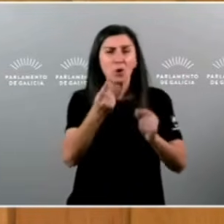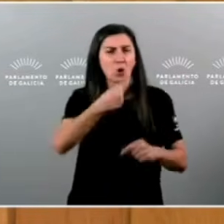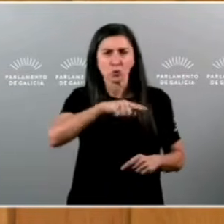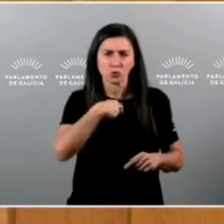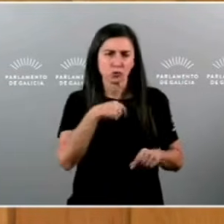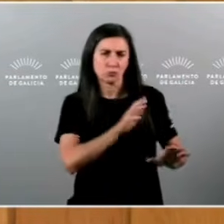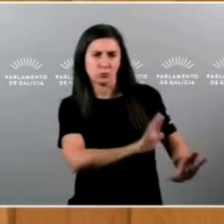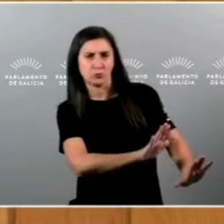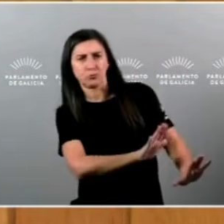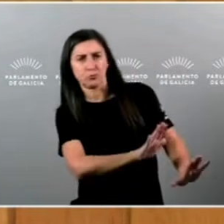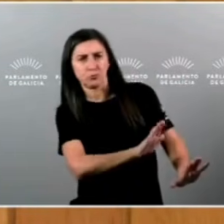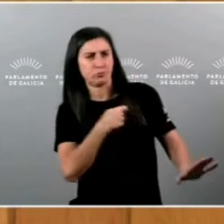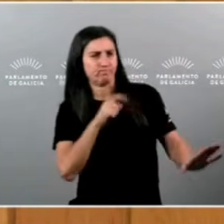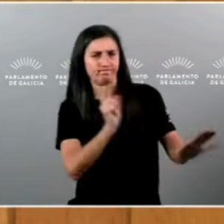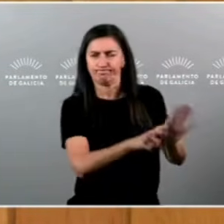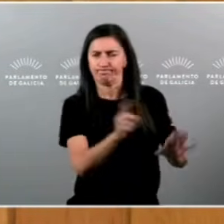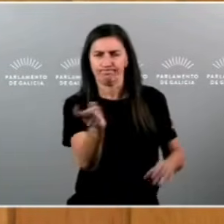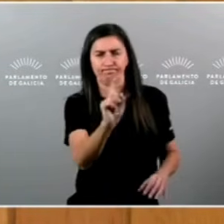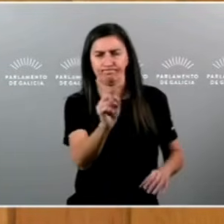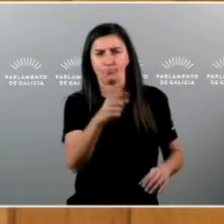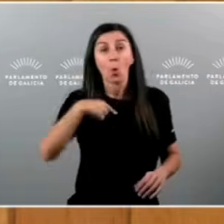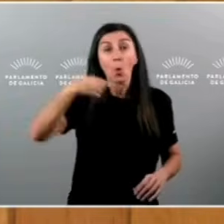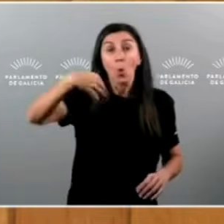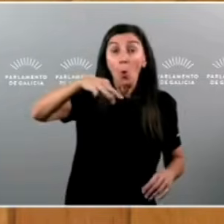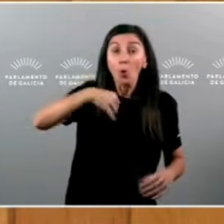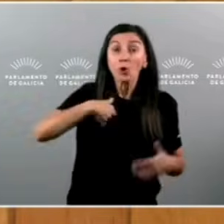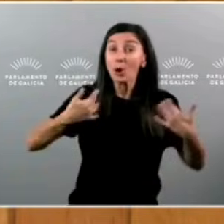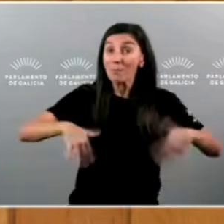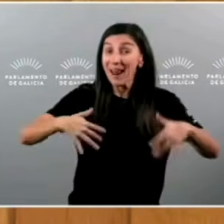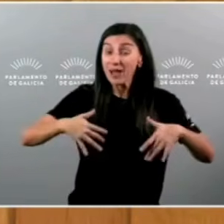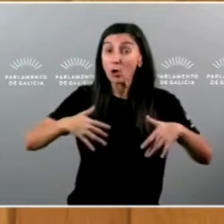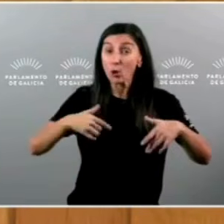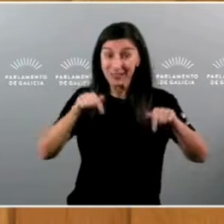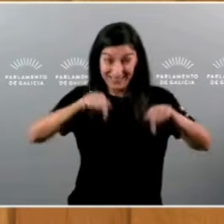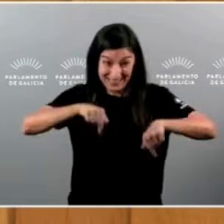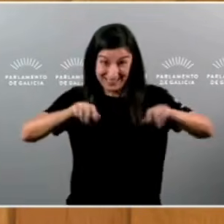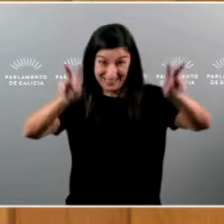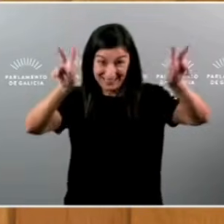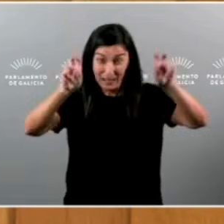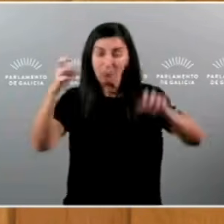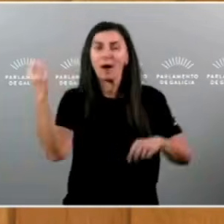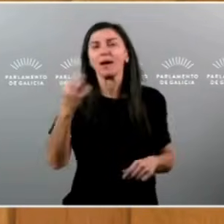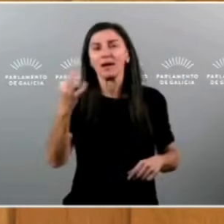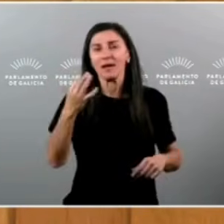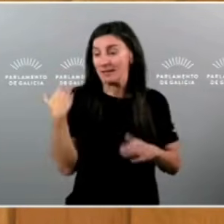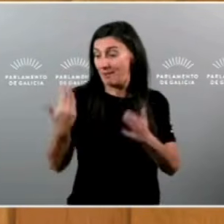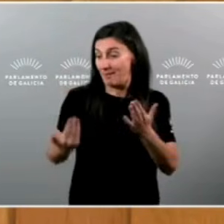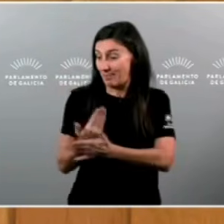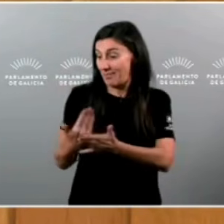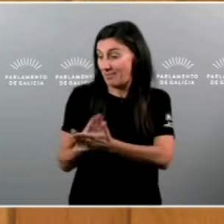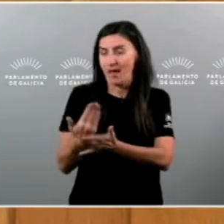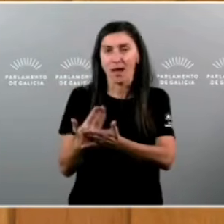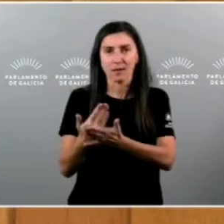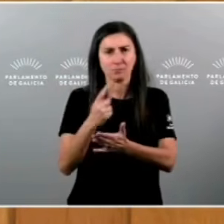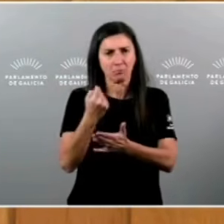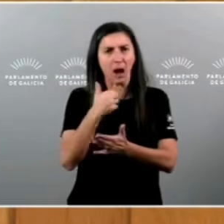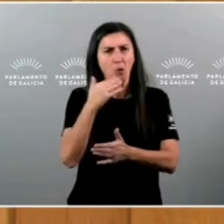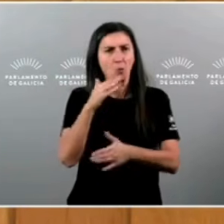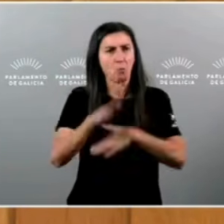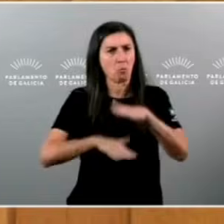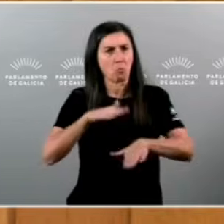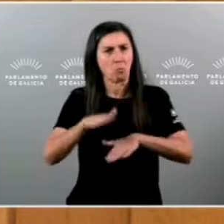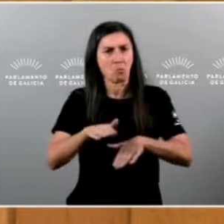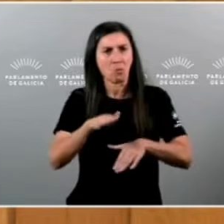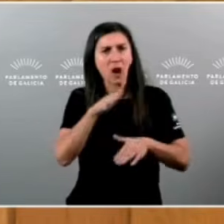aí. Fíxense, o único do que me alegro de todo isto é que estes días vimos xa un paso máis, non? Agora o Partido